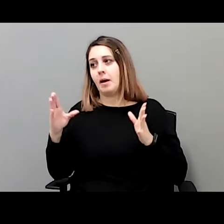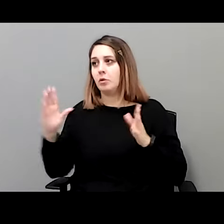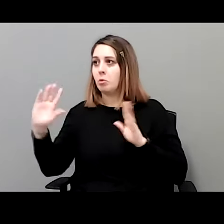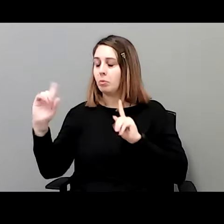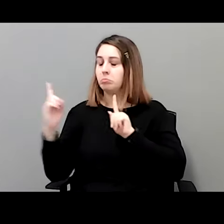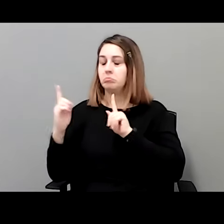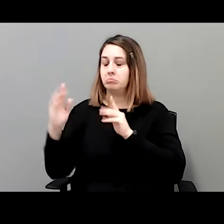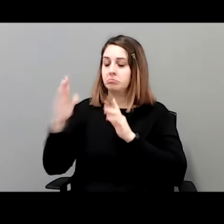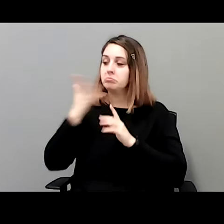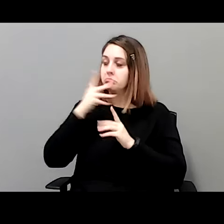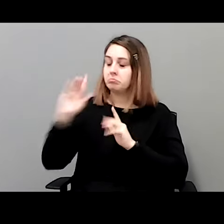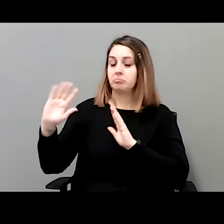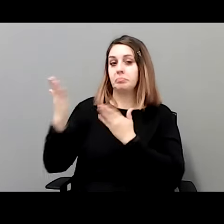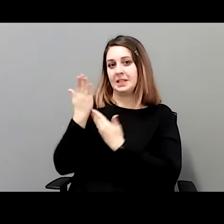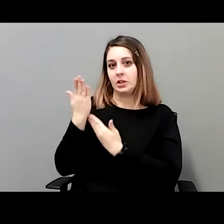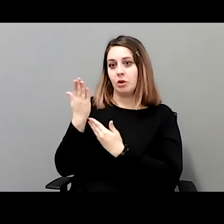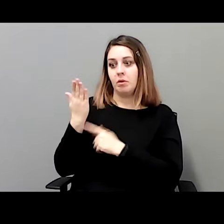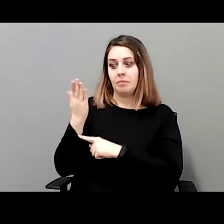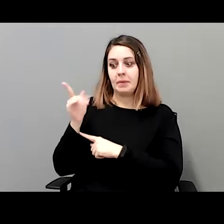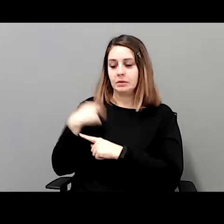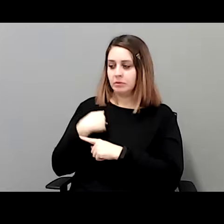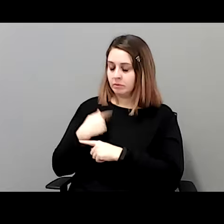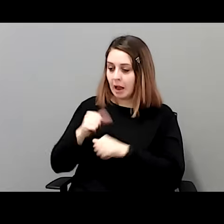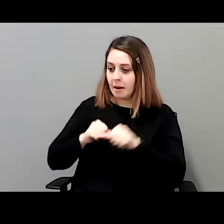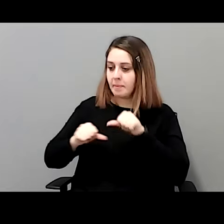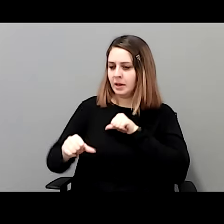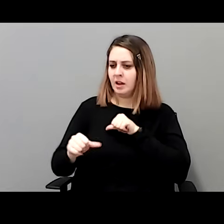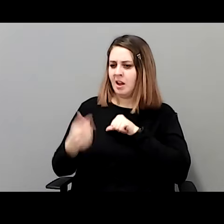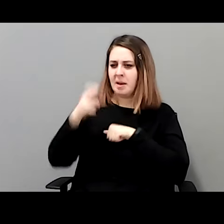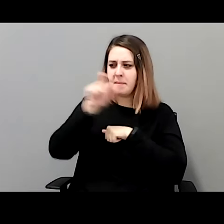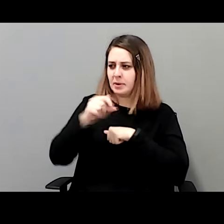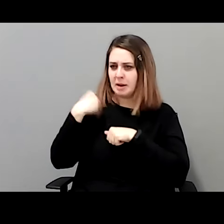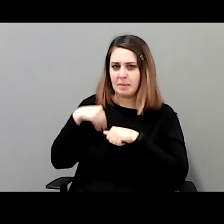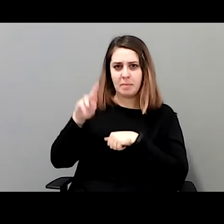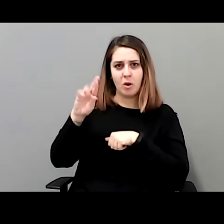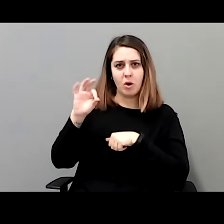Y a partir de ese momento pues surgió esa llama de decir, personas como Rosa pues